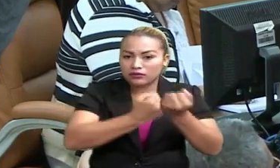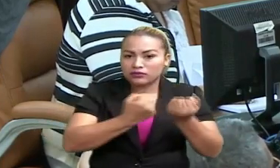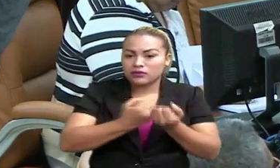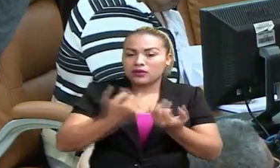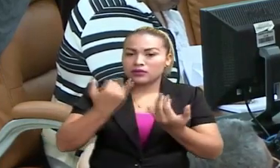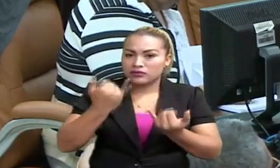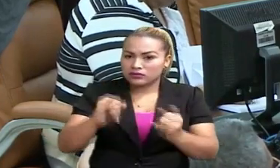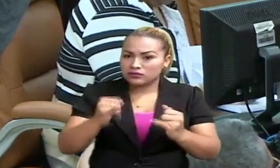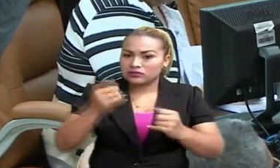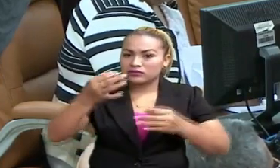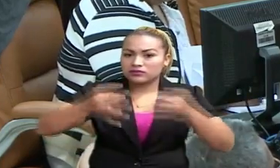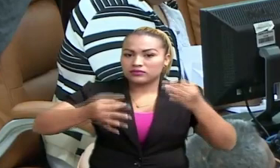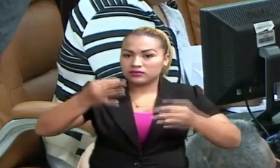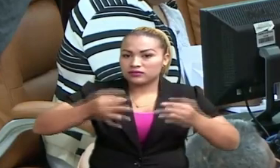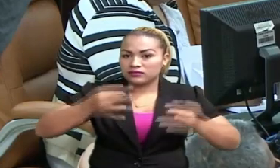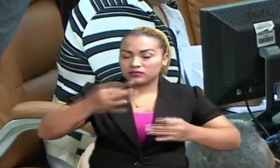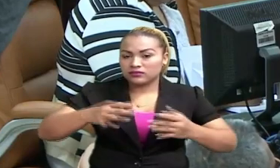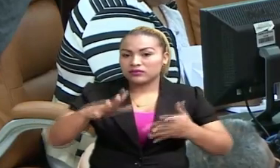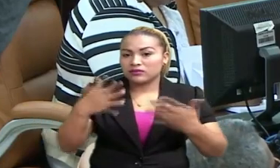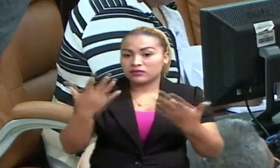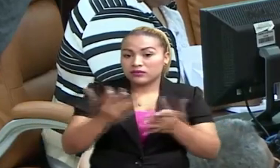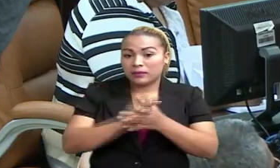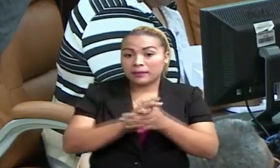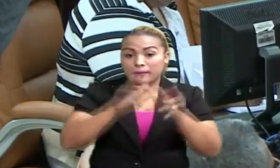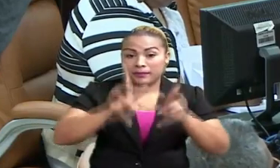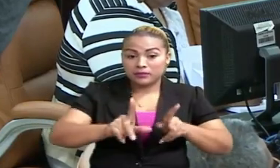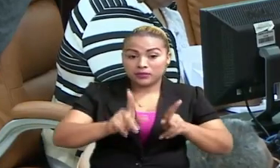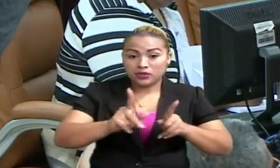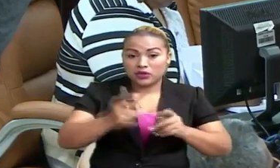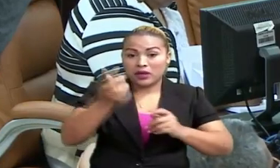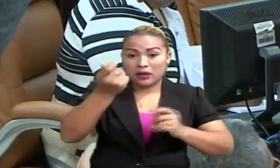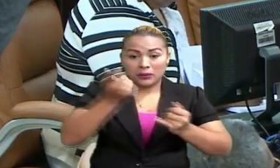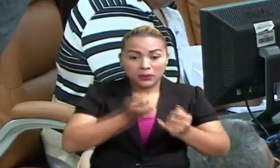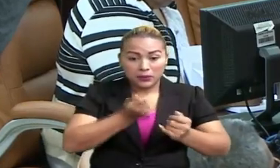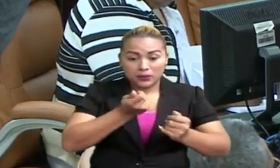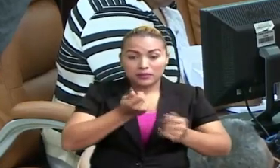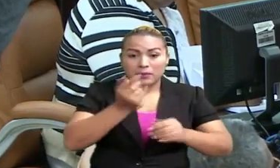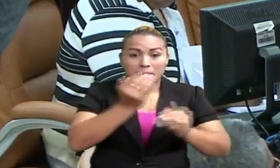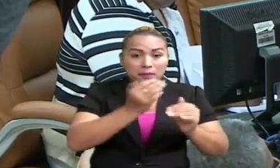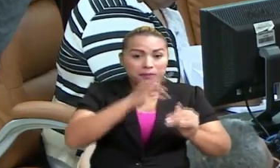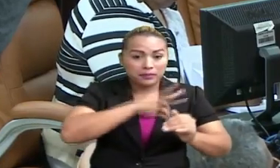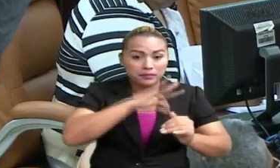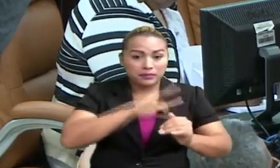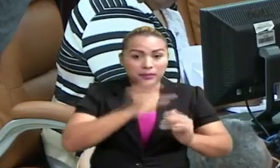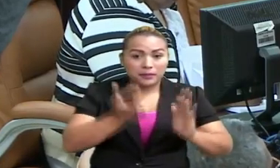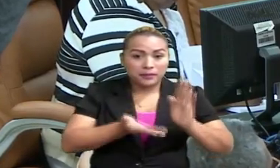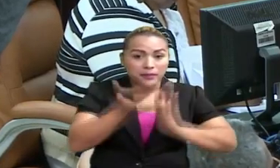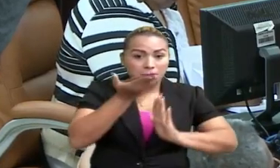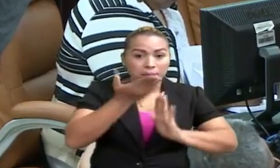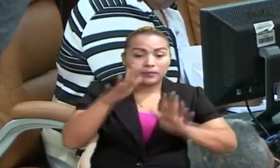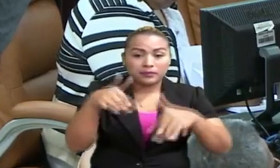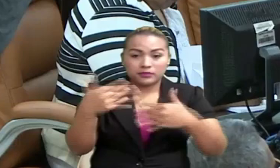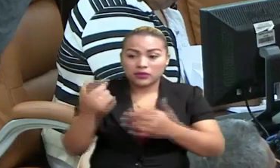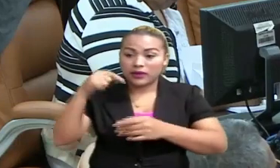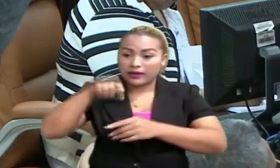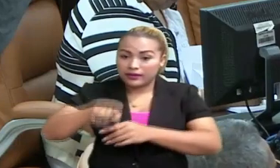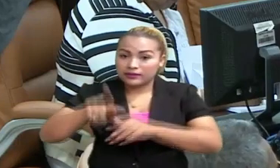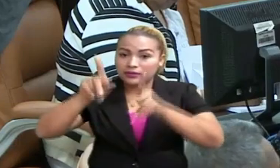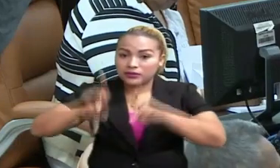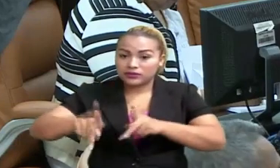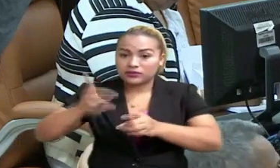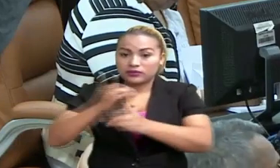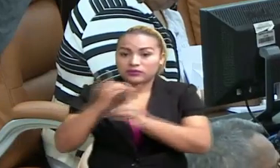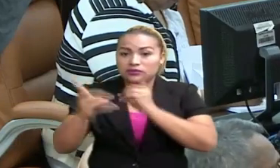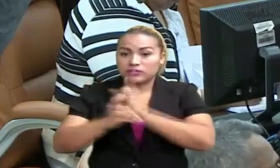que hace pagar más a los que tienen más. Mire qué argumento más interesante este. Si la